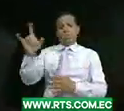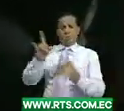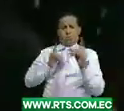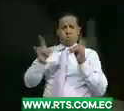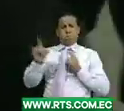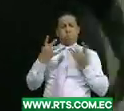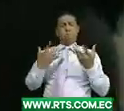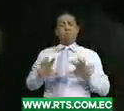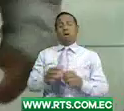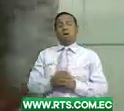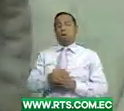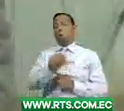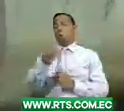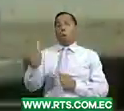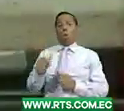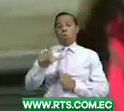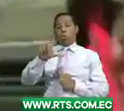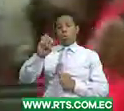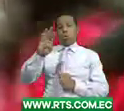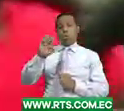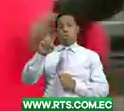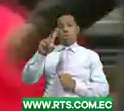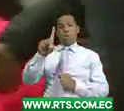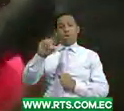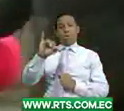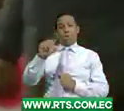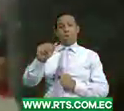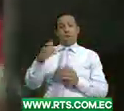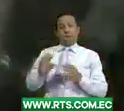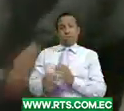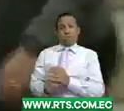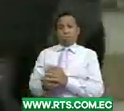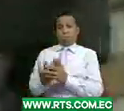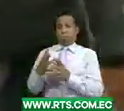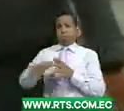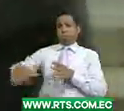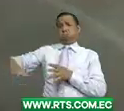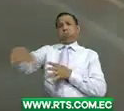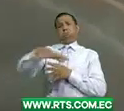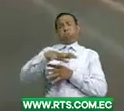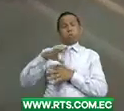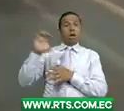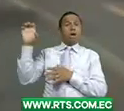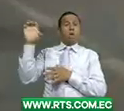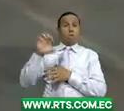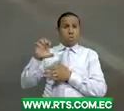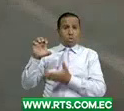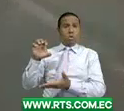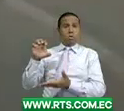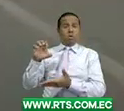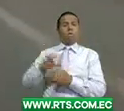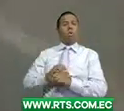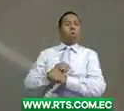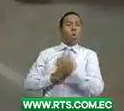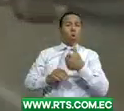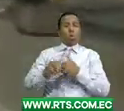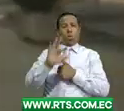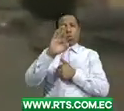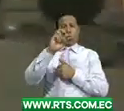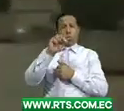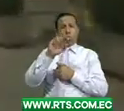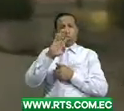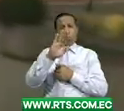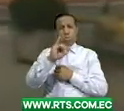Y Lombardía es el epicentro del brote del COVID-19 en ese país europeo. En el pueblo de Fombio,